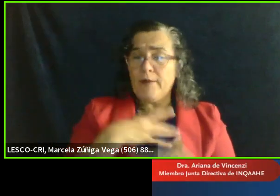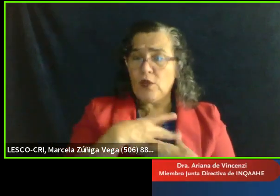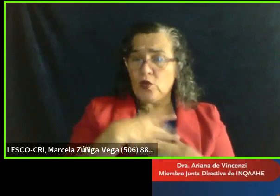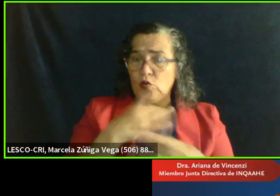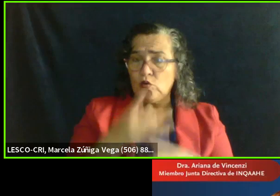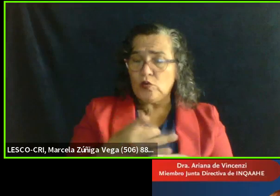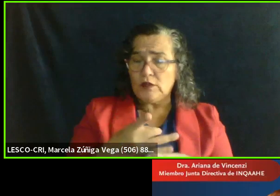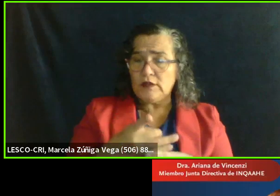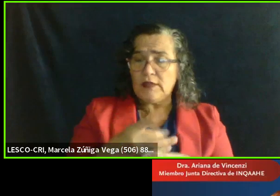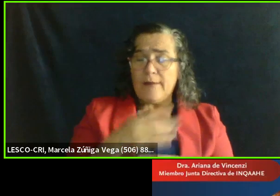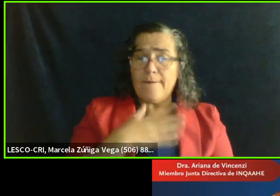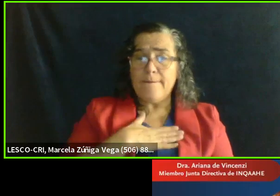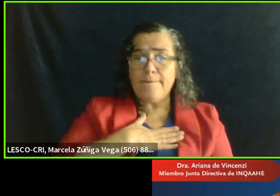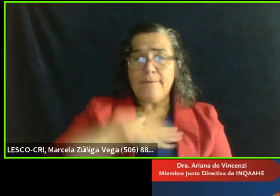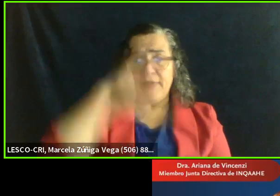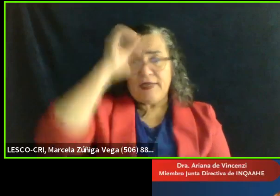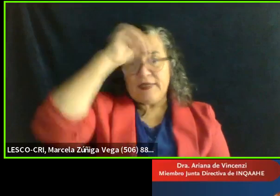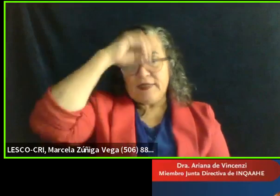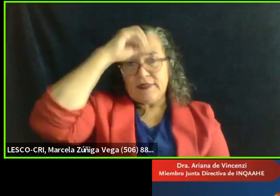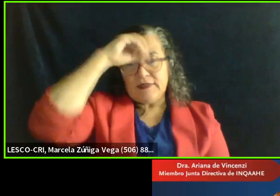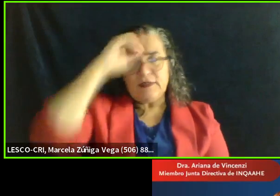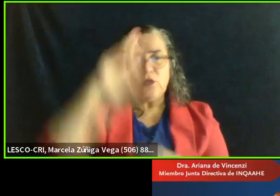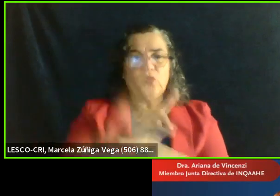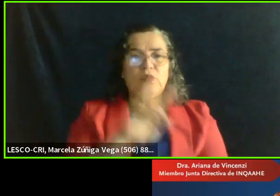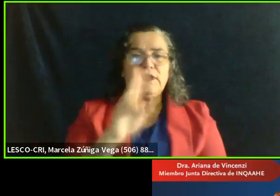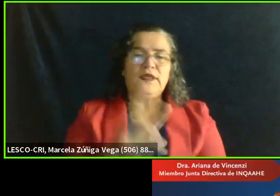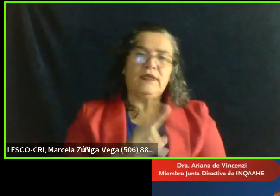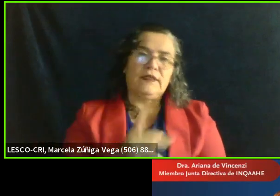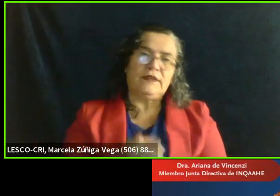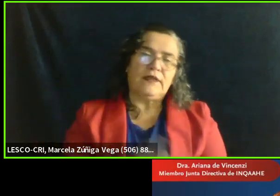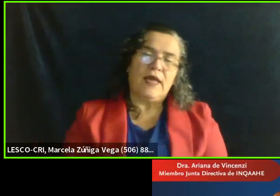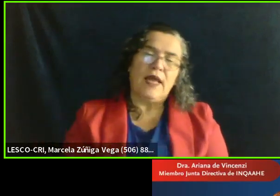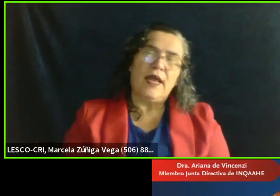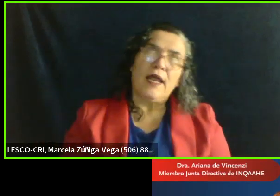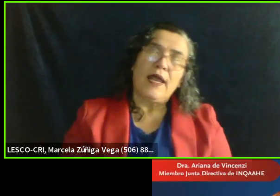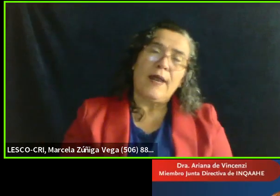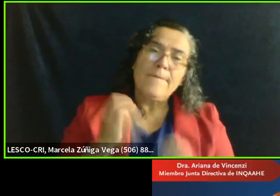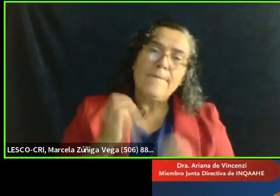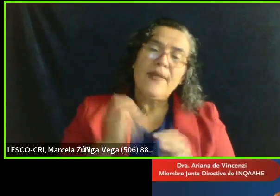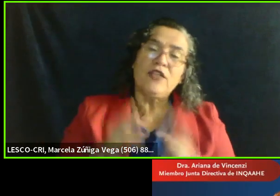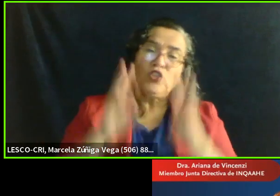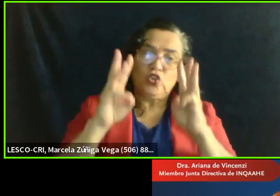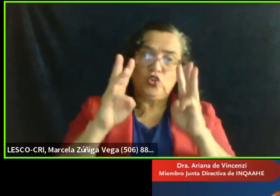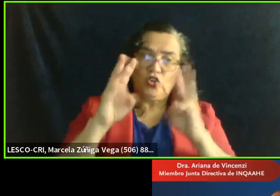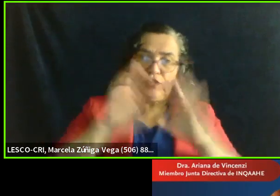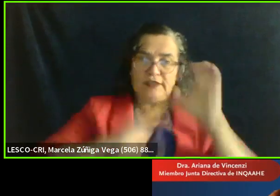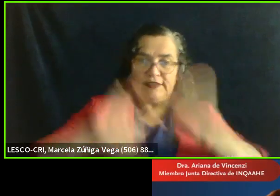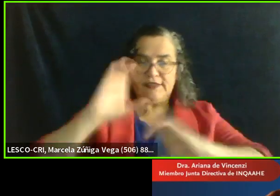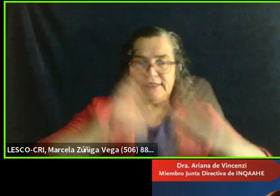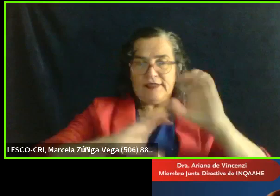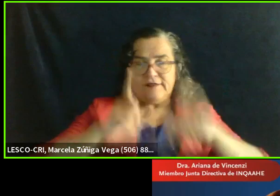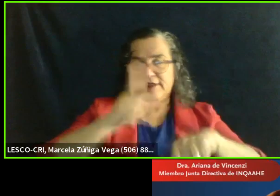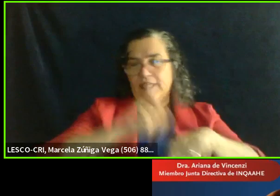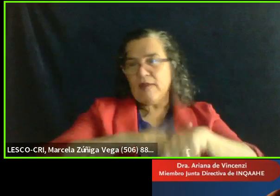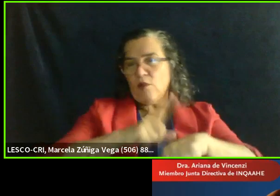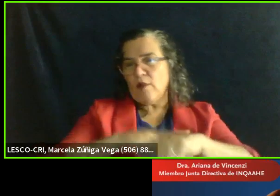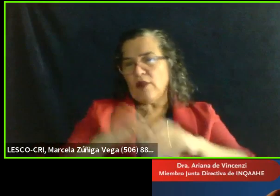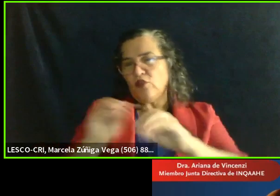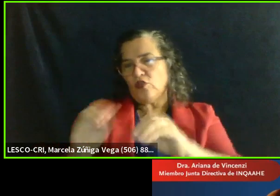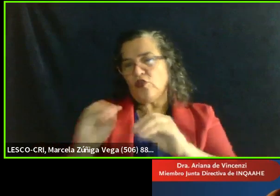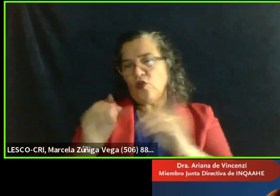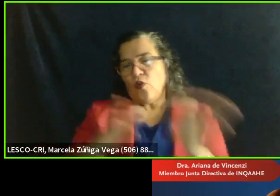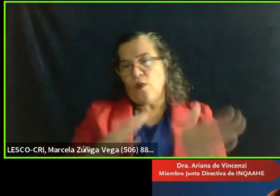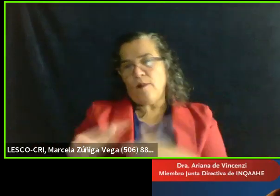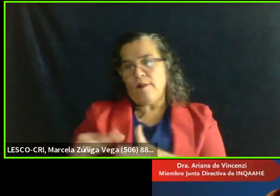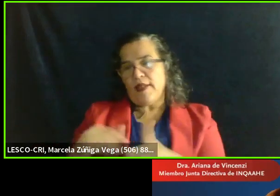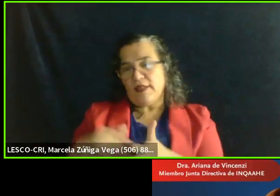mi criterio, con utilizar la metodología científica al momento de diseñar un plan de estudios, que no quiere